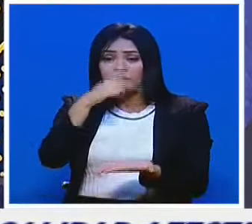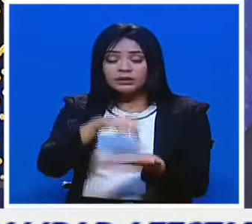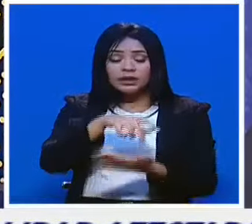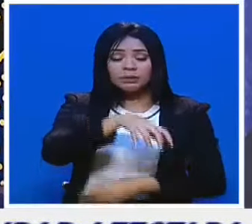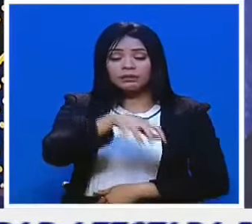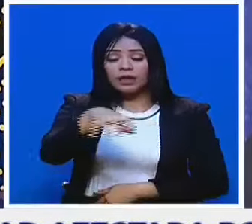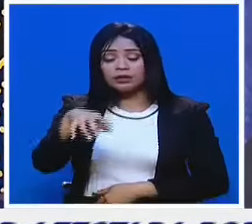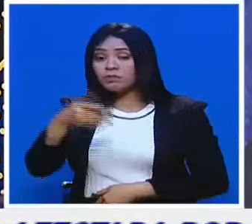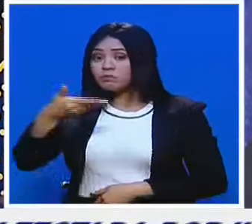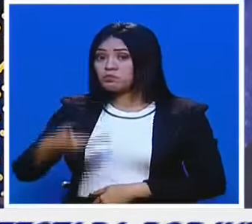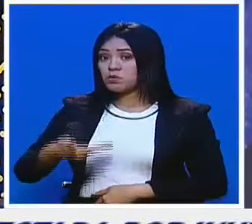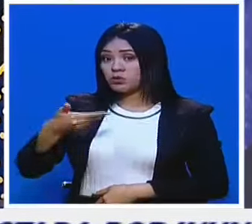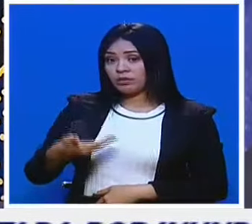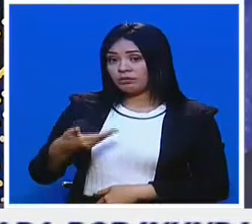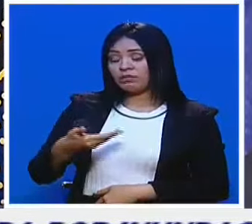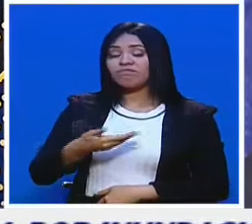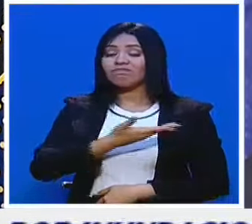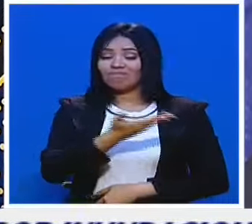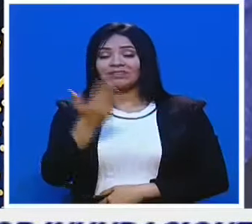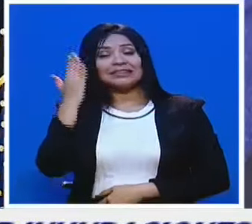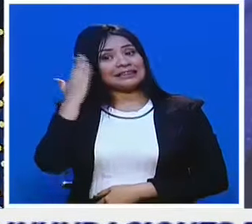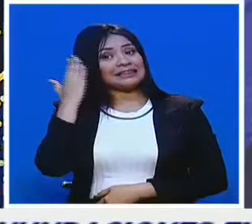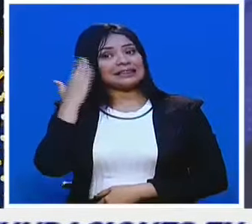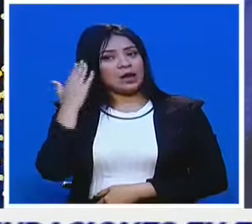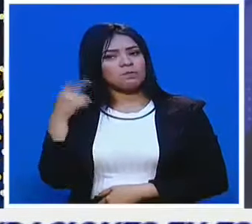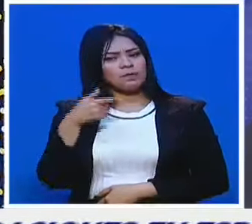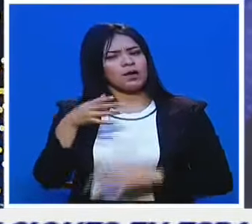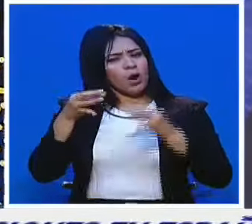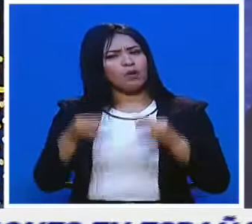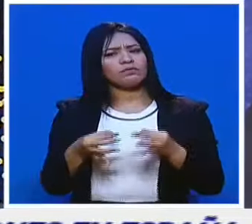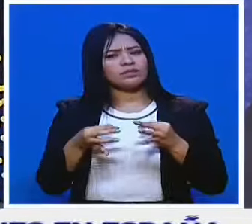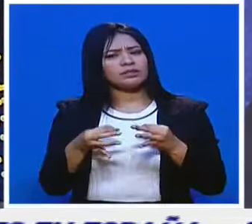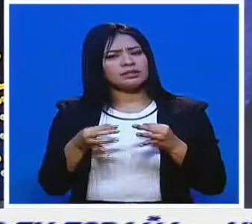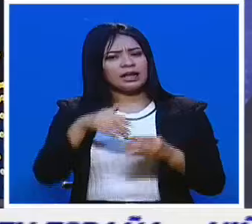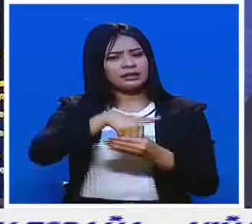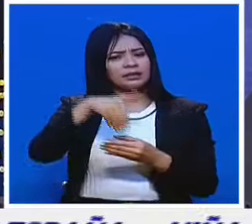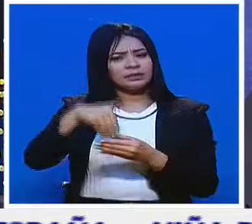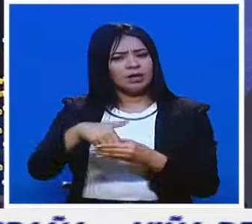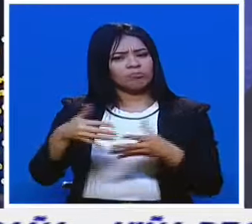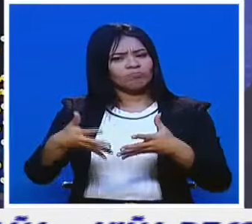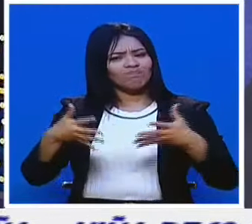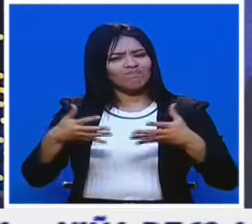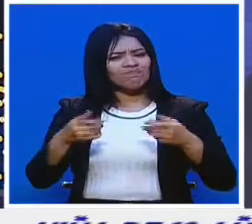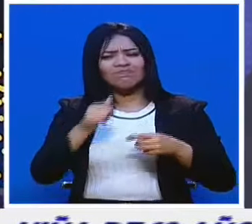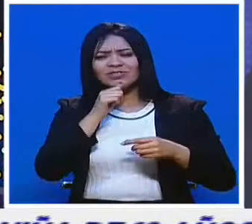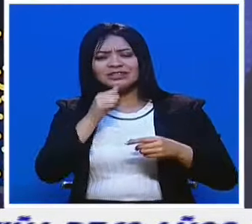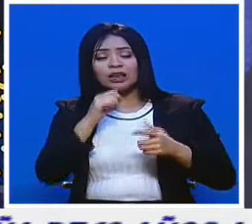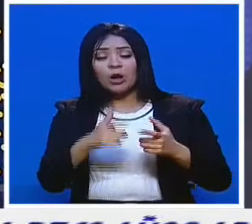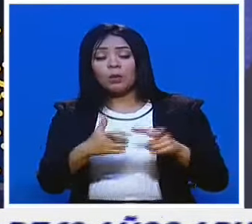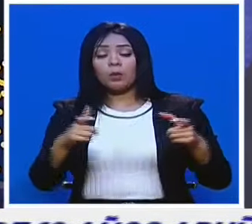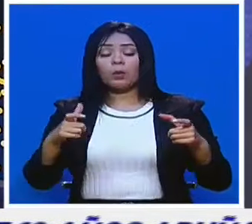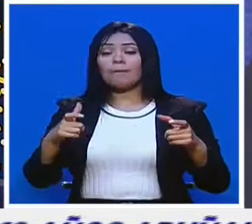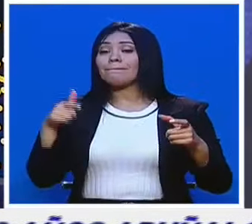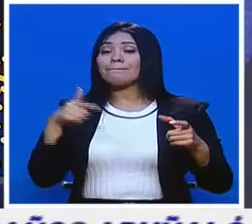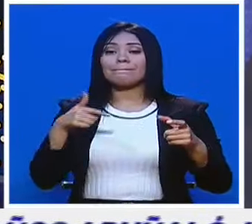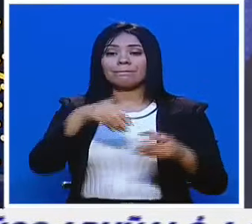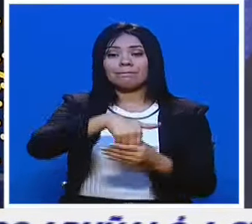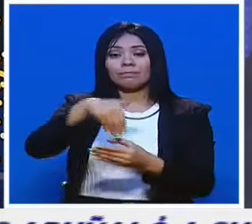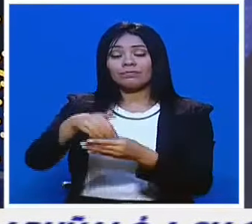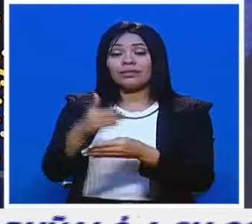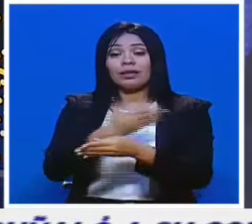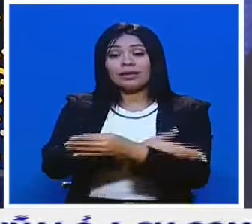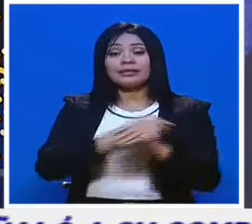clave donde saben que allí está la definición de los comicios. Ya han votado de manera anticipada más de